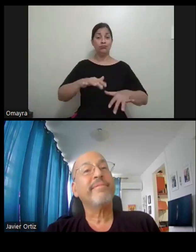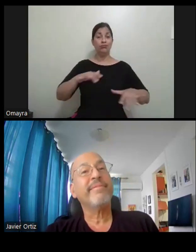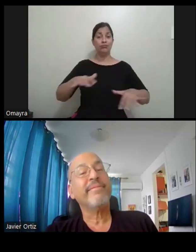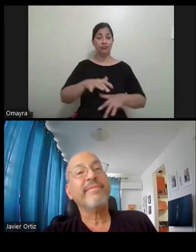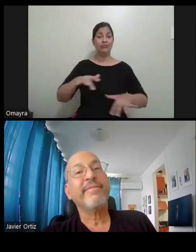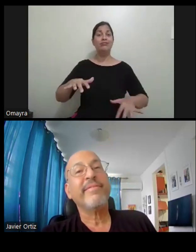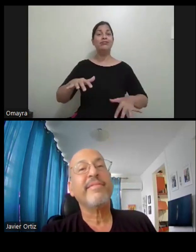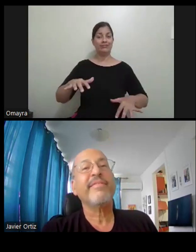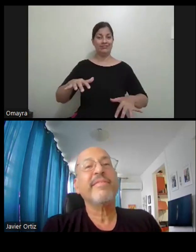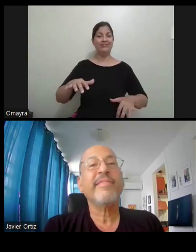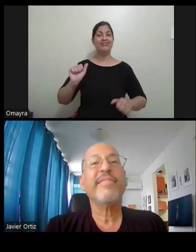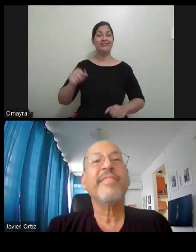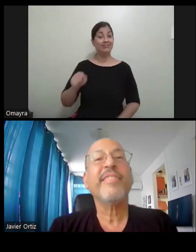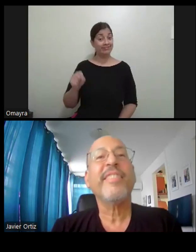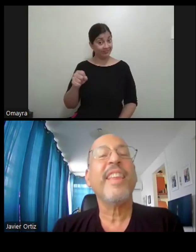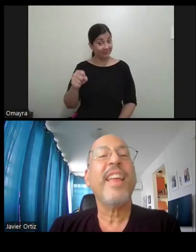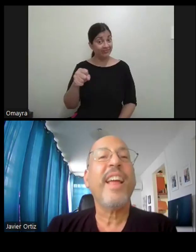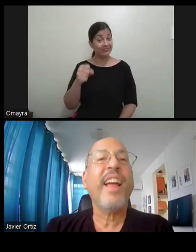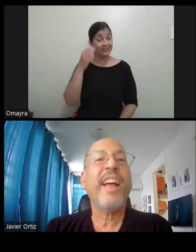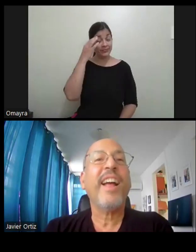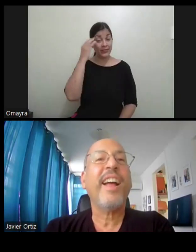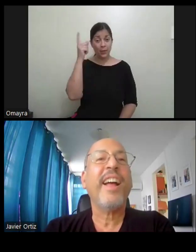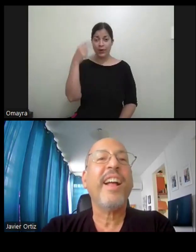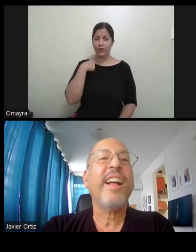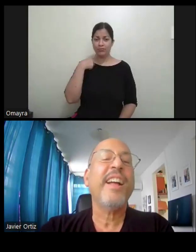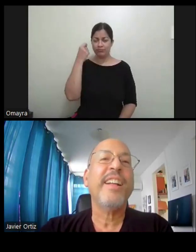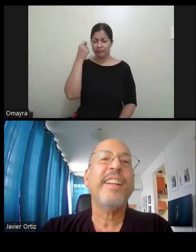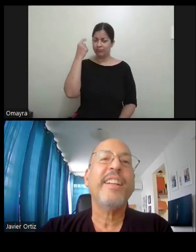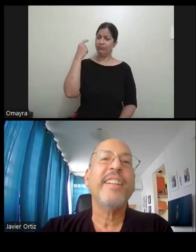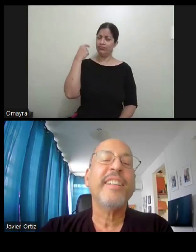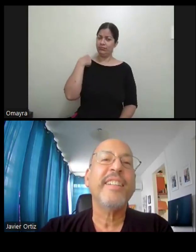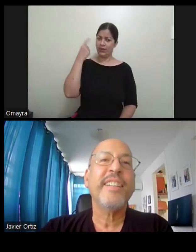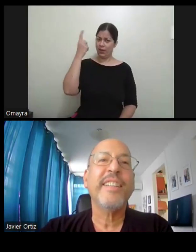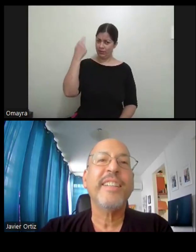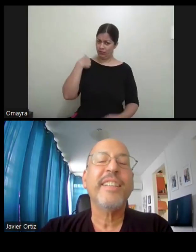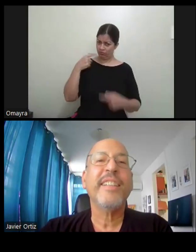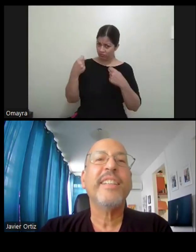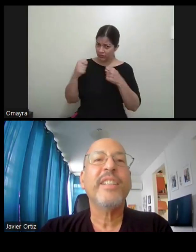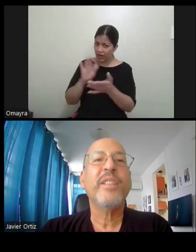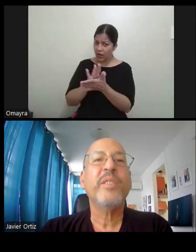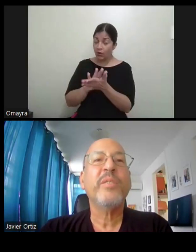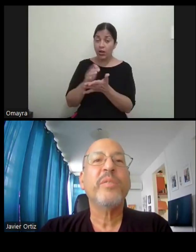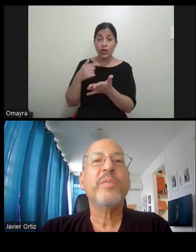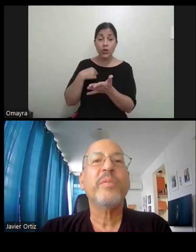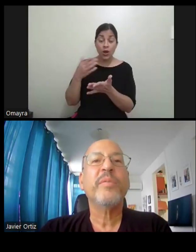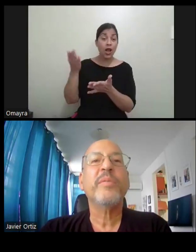Era el órgano porque a mí se me ocurrió en la audición de la escuela decir que en algún